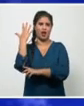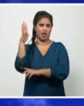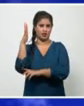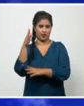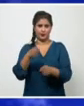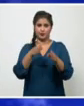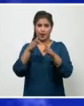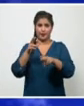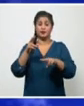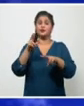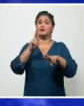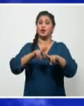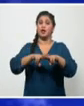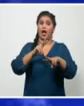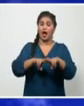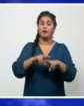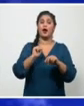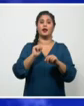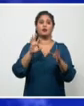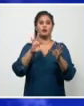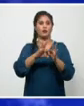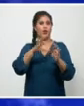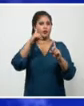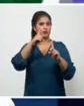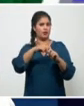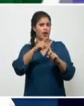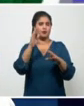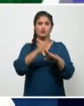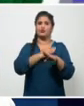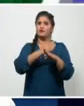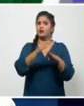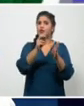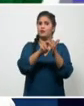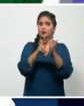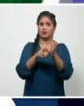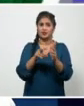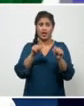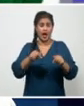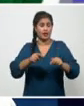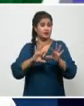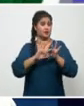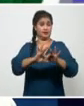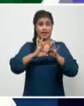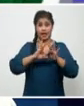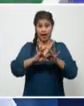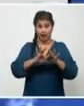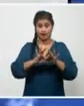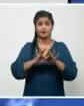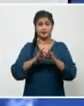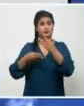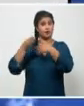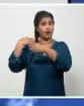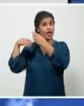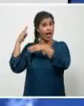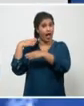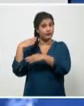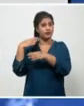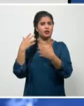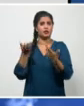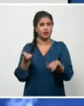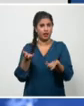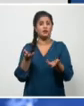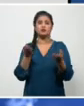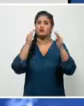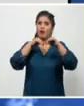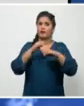que mayores cifras presentaron, aunque existen territorios en el país que nunca han reportado casos de la enfermedad, como los municipios